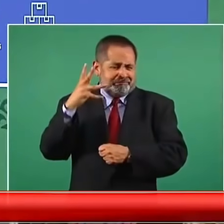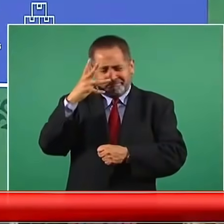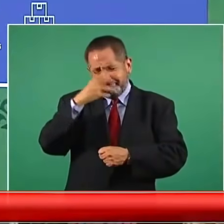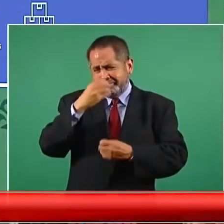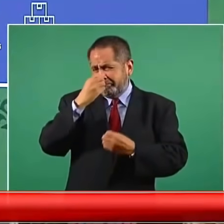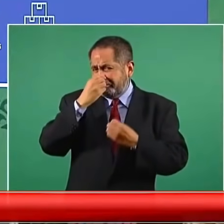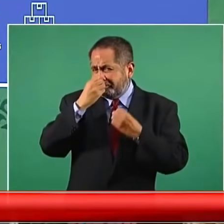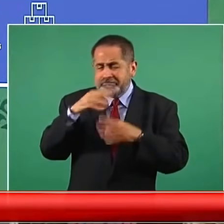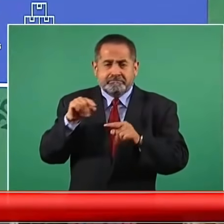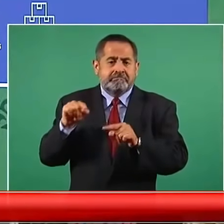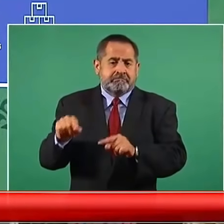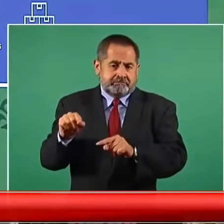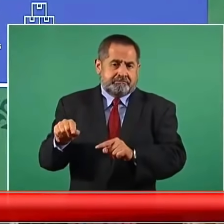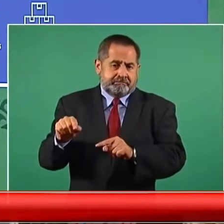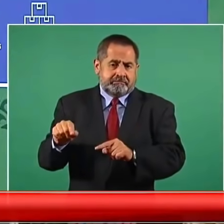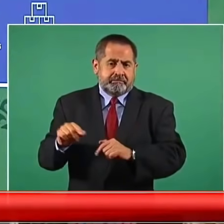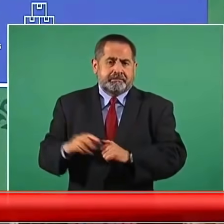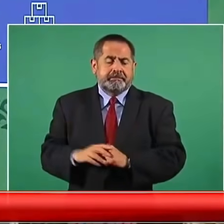la península.